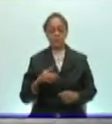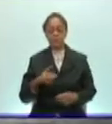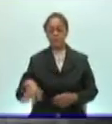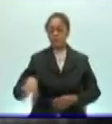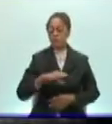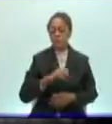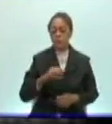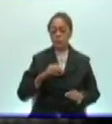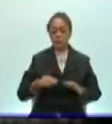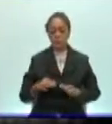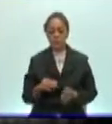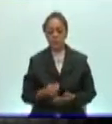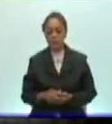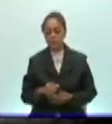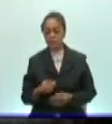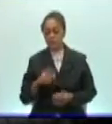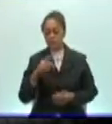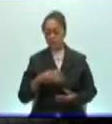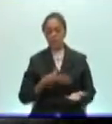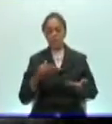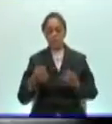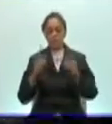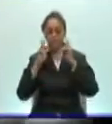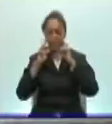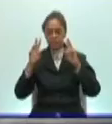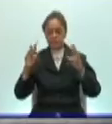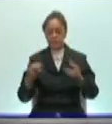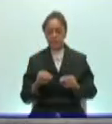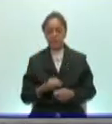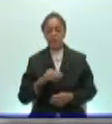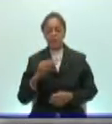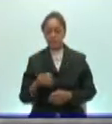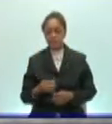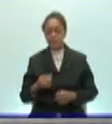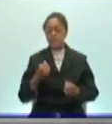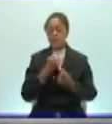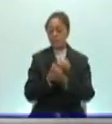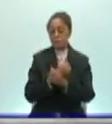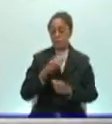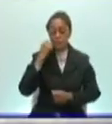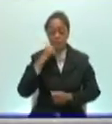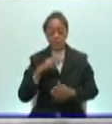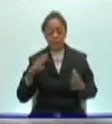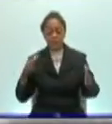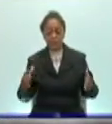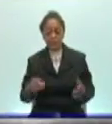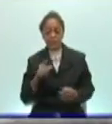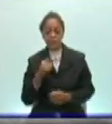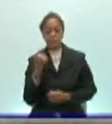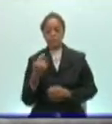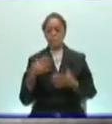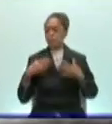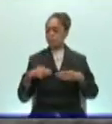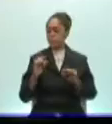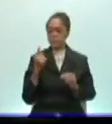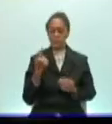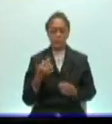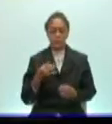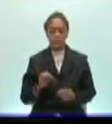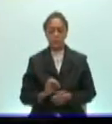los momentos a ofrecer su vida, a pasar los peligros más grandes, con una naturalidad